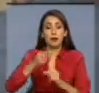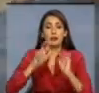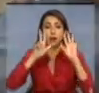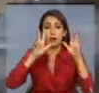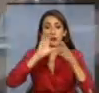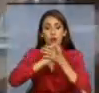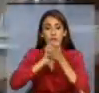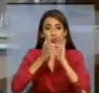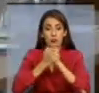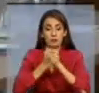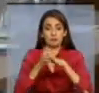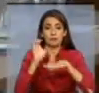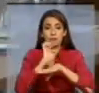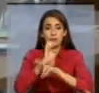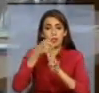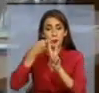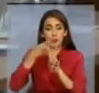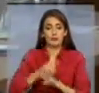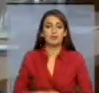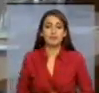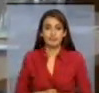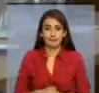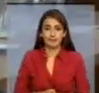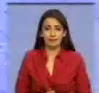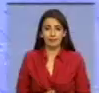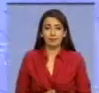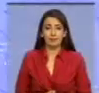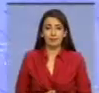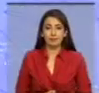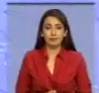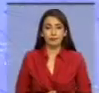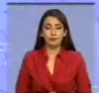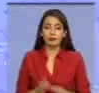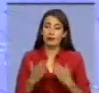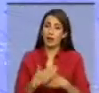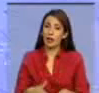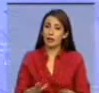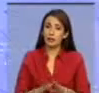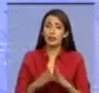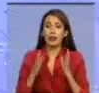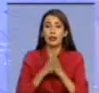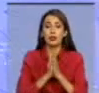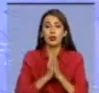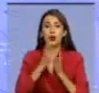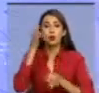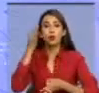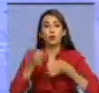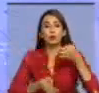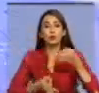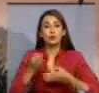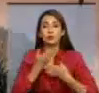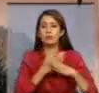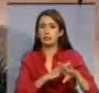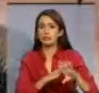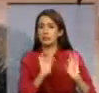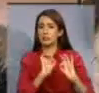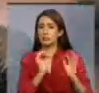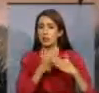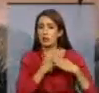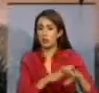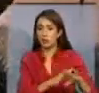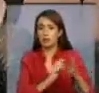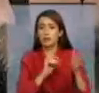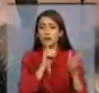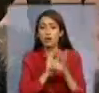noviembre. Olga Velasco, Ecuador TV. Mientras tanto, la Corte Nacional de Justicia rechazó los recursos de aclaración y